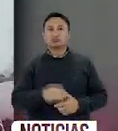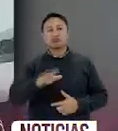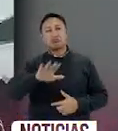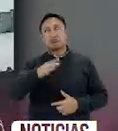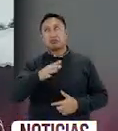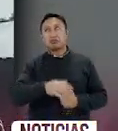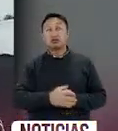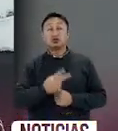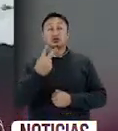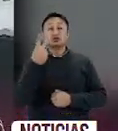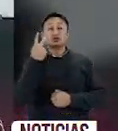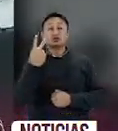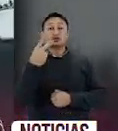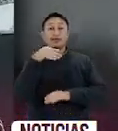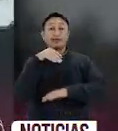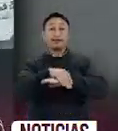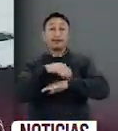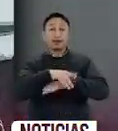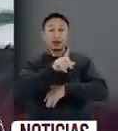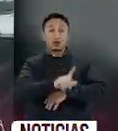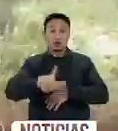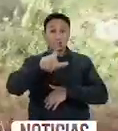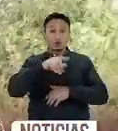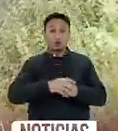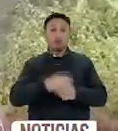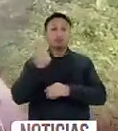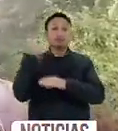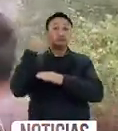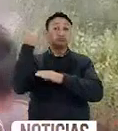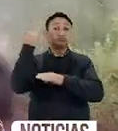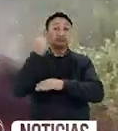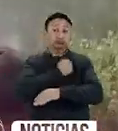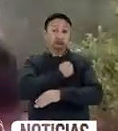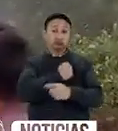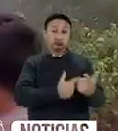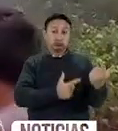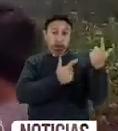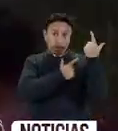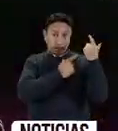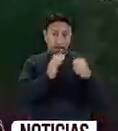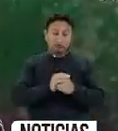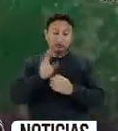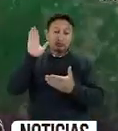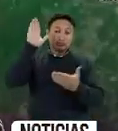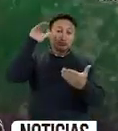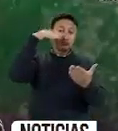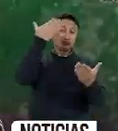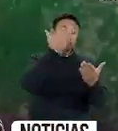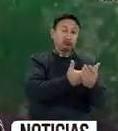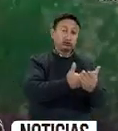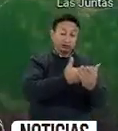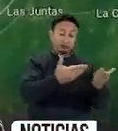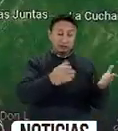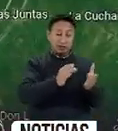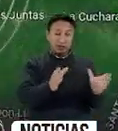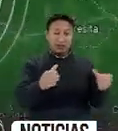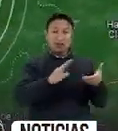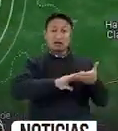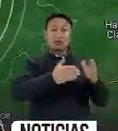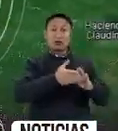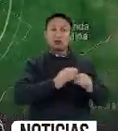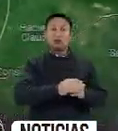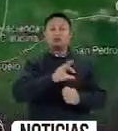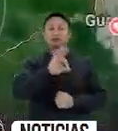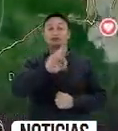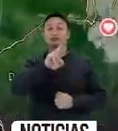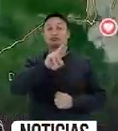Aproximadamente a las 14 horas de este día lunes, un helicóptero de la Armada Nacional se estrelló en la comuna La Frutilla, perteneciente a la